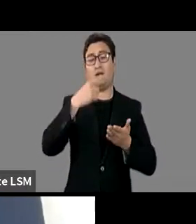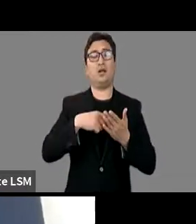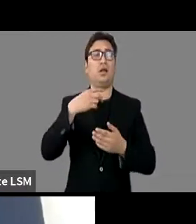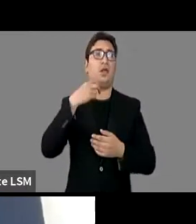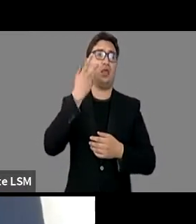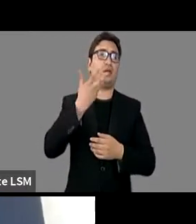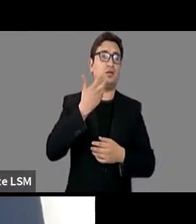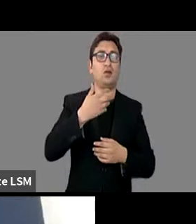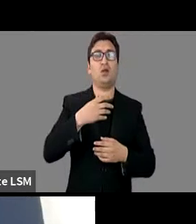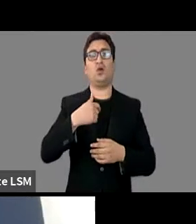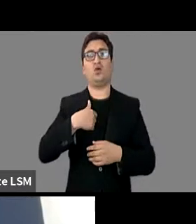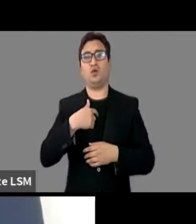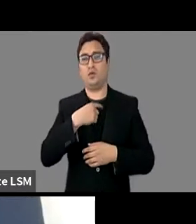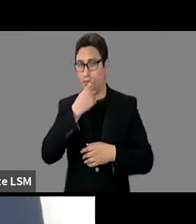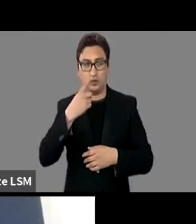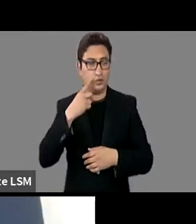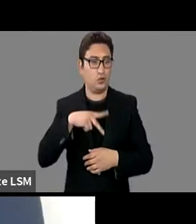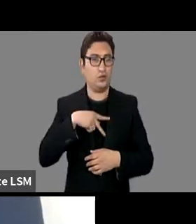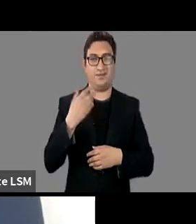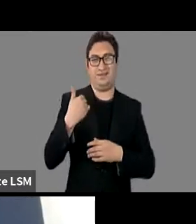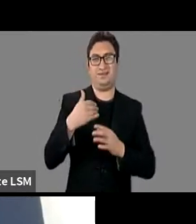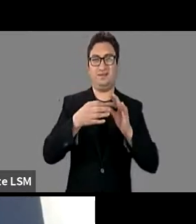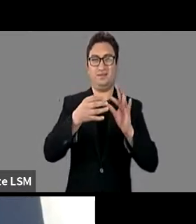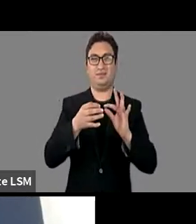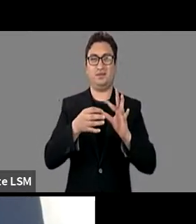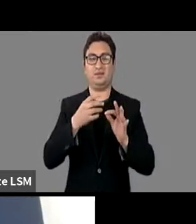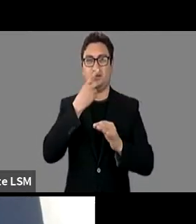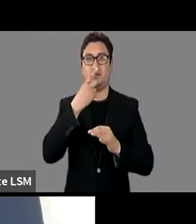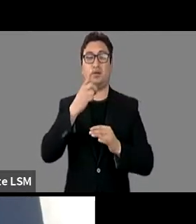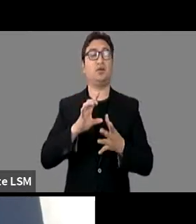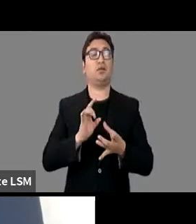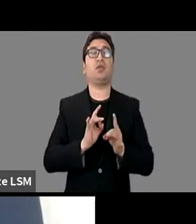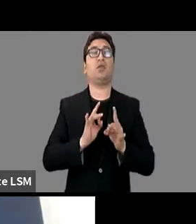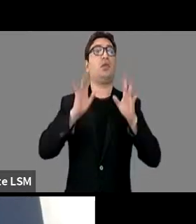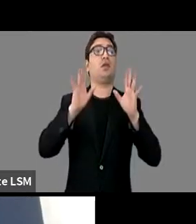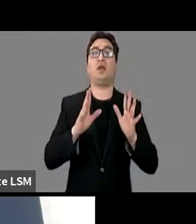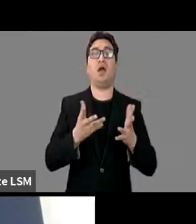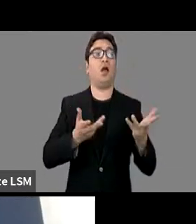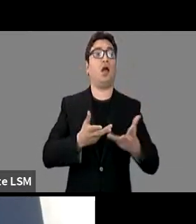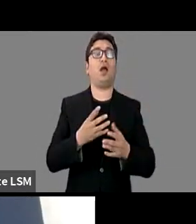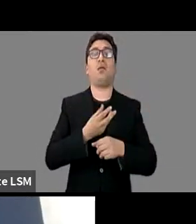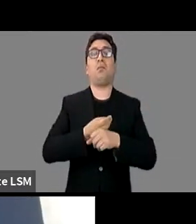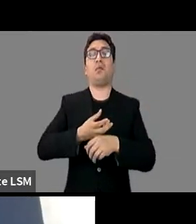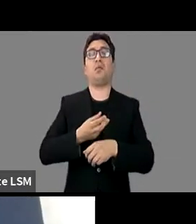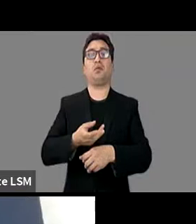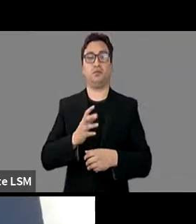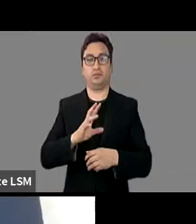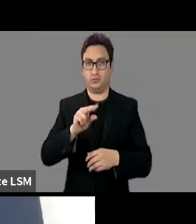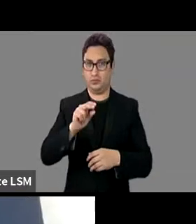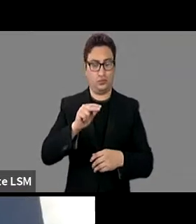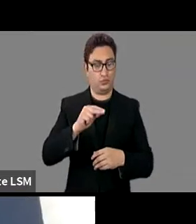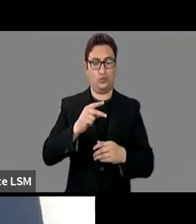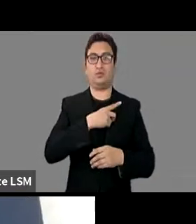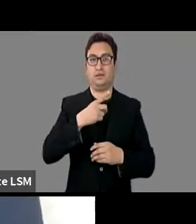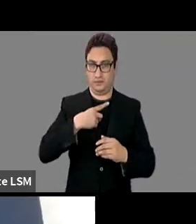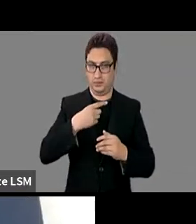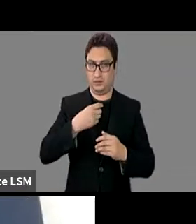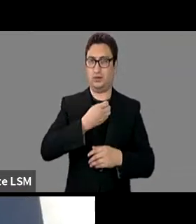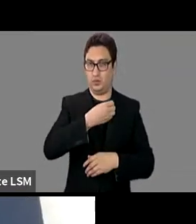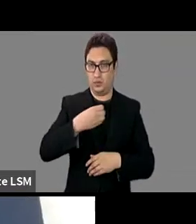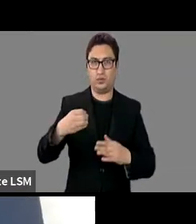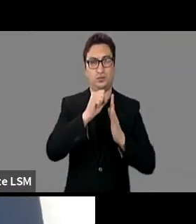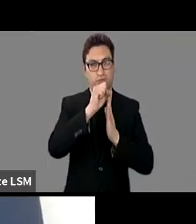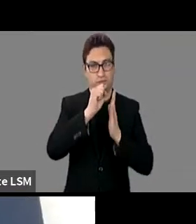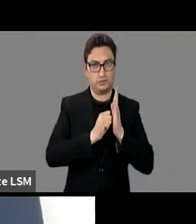hace un momento, salpicones de ajustes al procedimiento, sino que debe ser un sistema. Desgraciadamente ustedes lo pueden ver con las reformas a